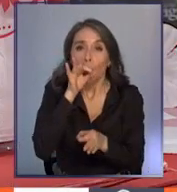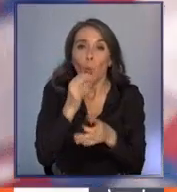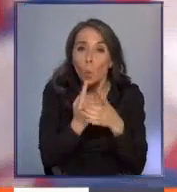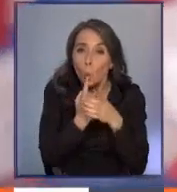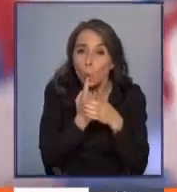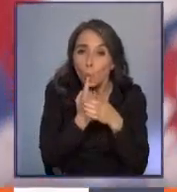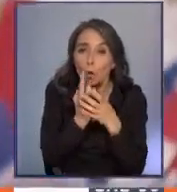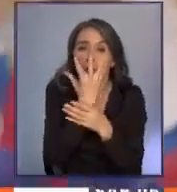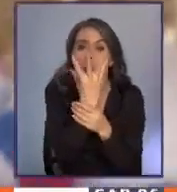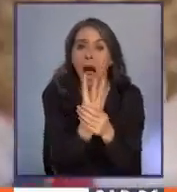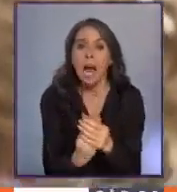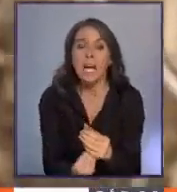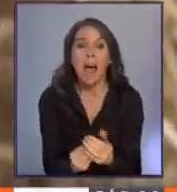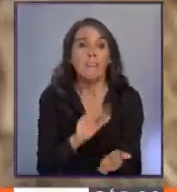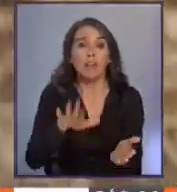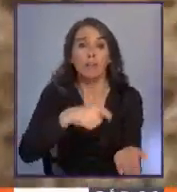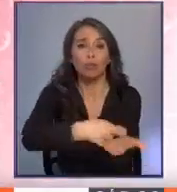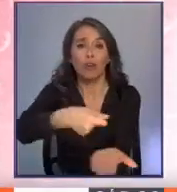ya arrasaron con todo.